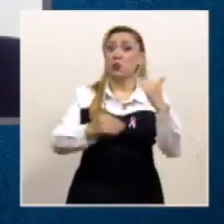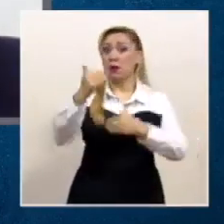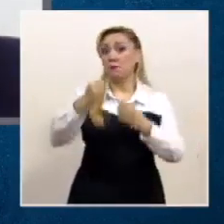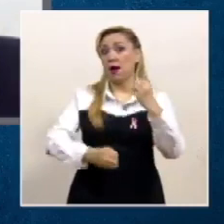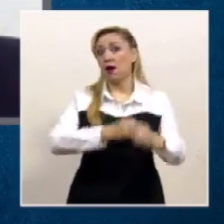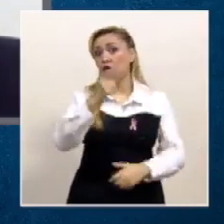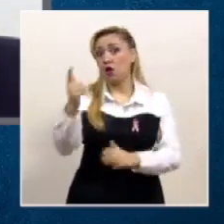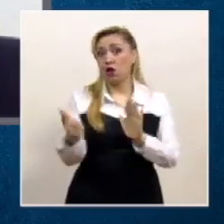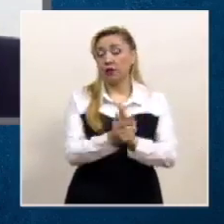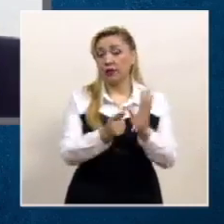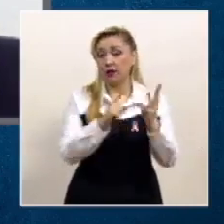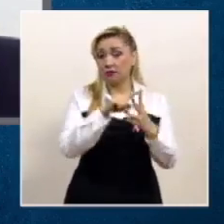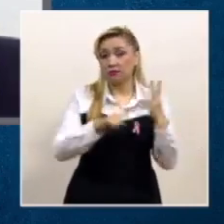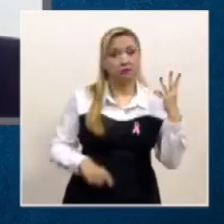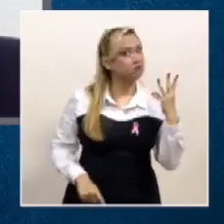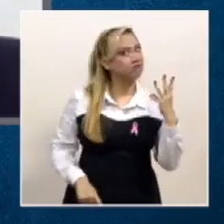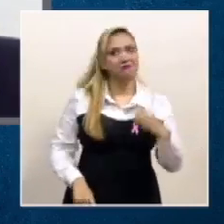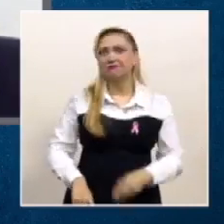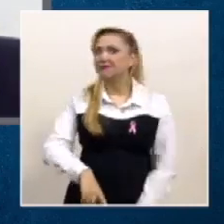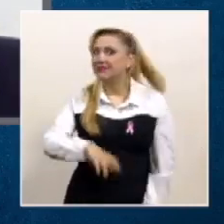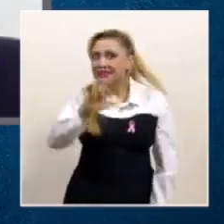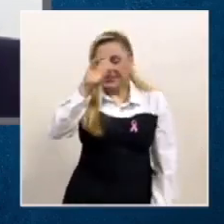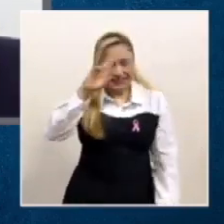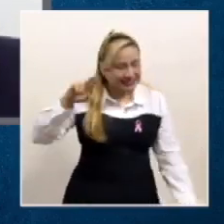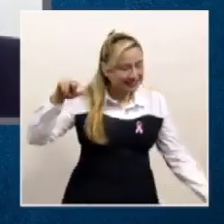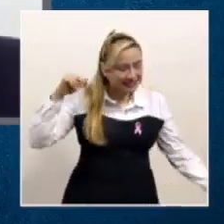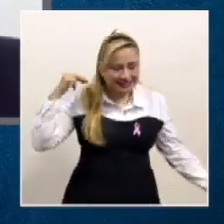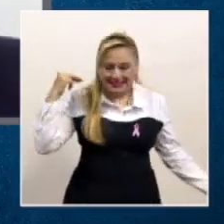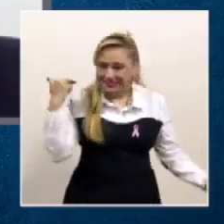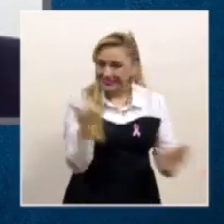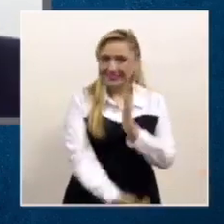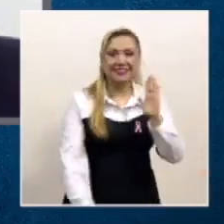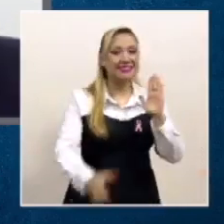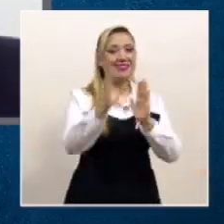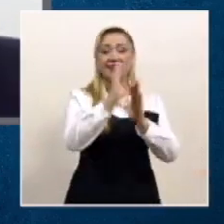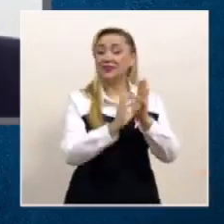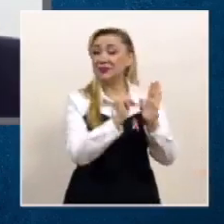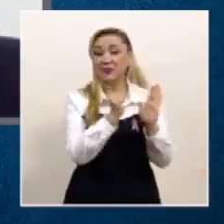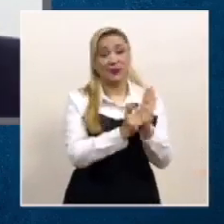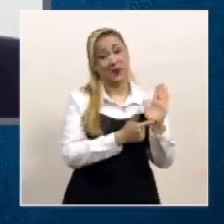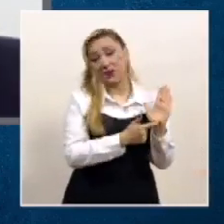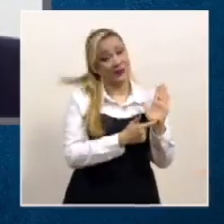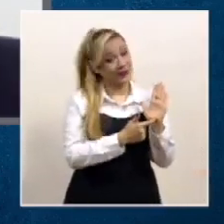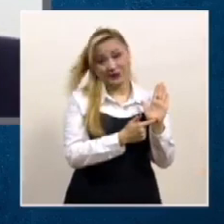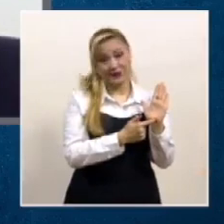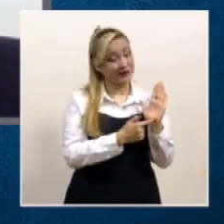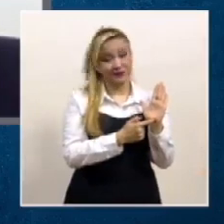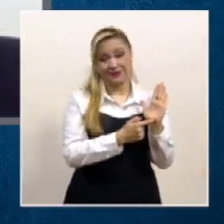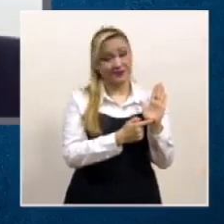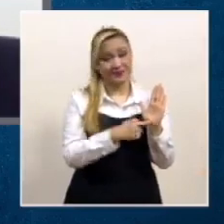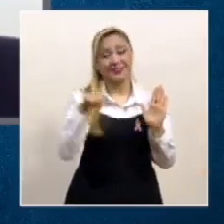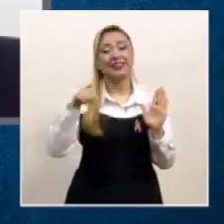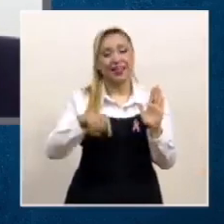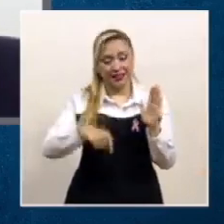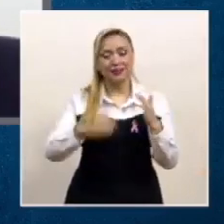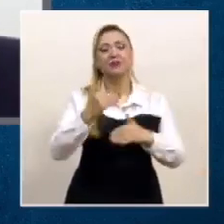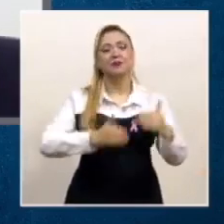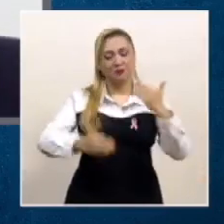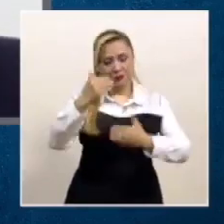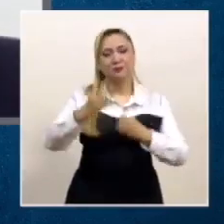que es absolutamente inconvencional e inconstitucional. Y por lo tanto, la Suprema Corte